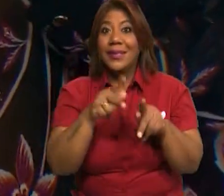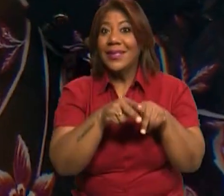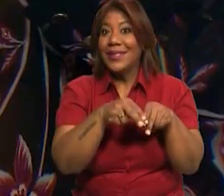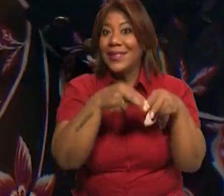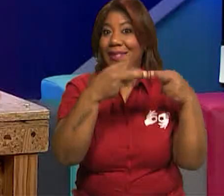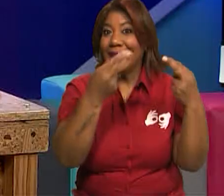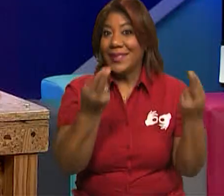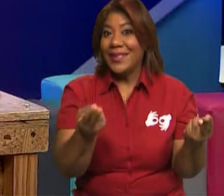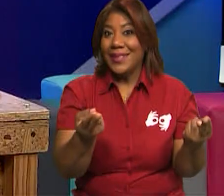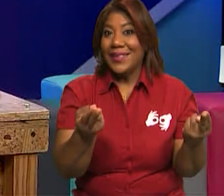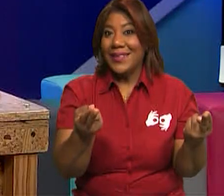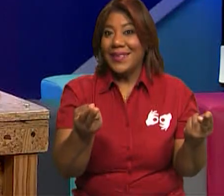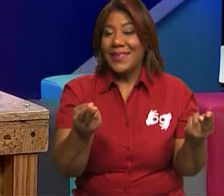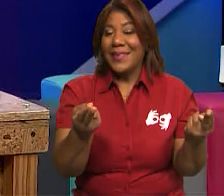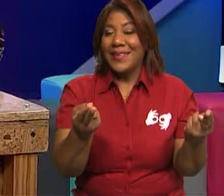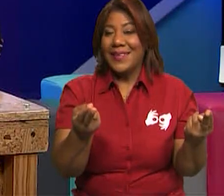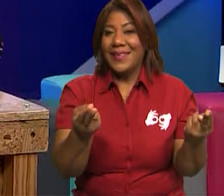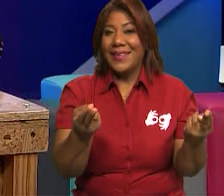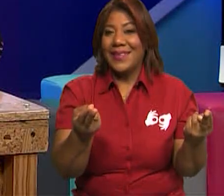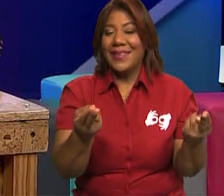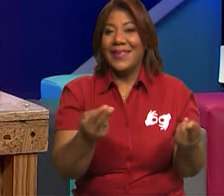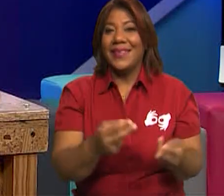revista,